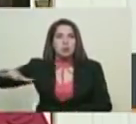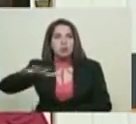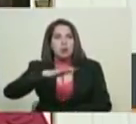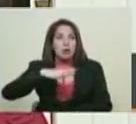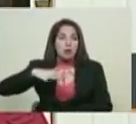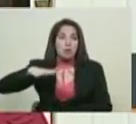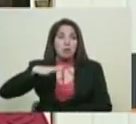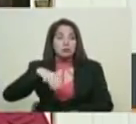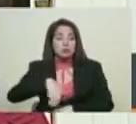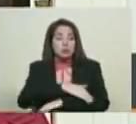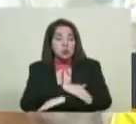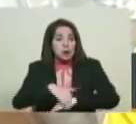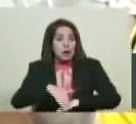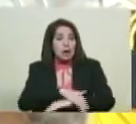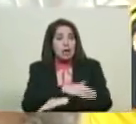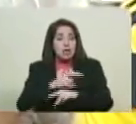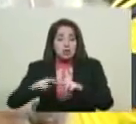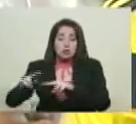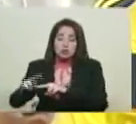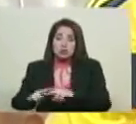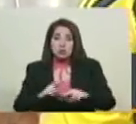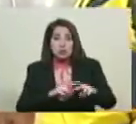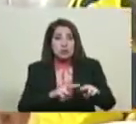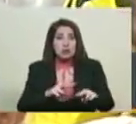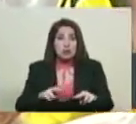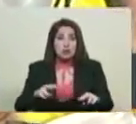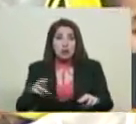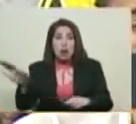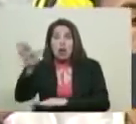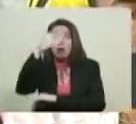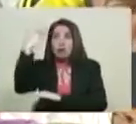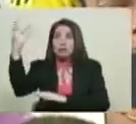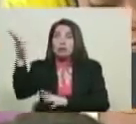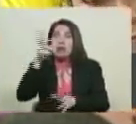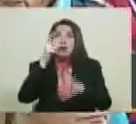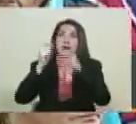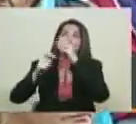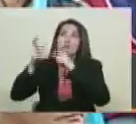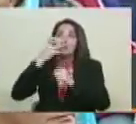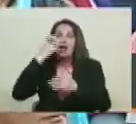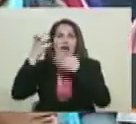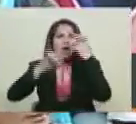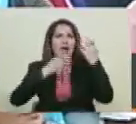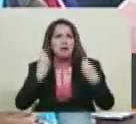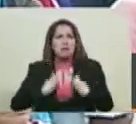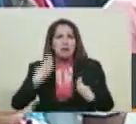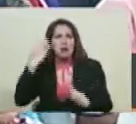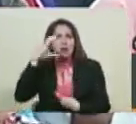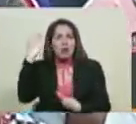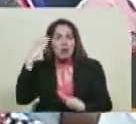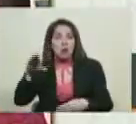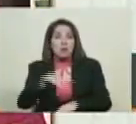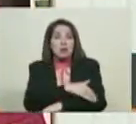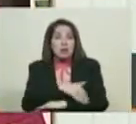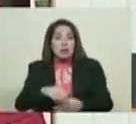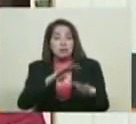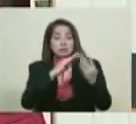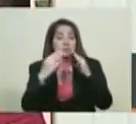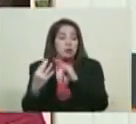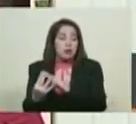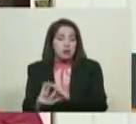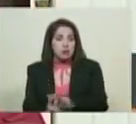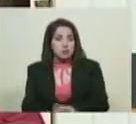tricolor y gritar ¡Viva Colombia! Allí, en su pueblo, en su ciudad, en su barrio. Yo tenía la